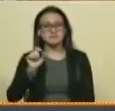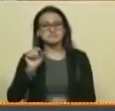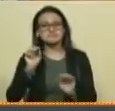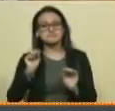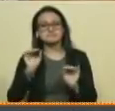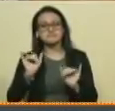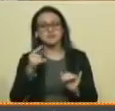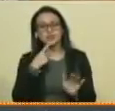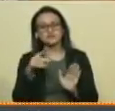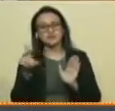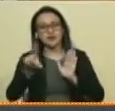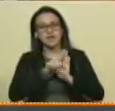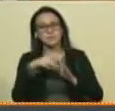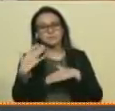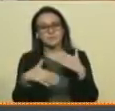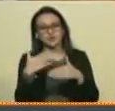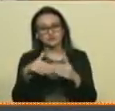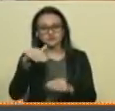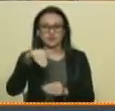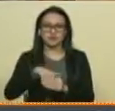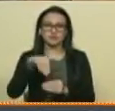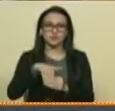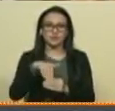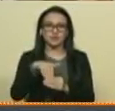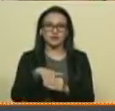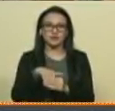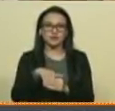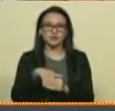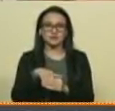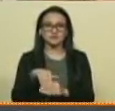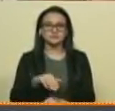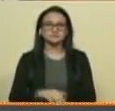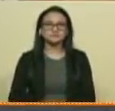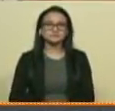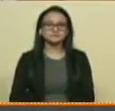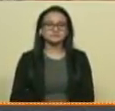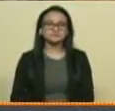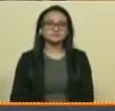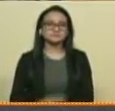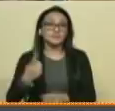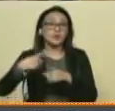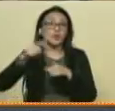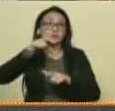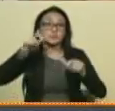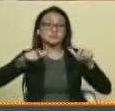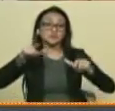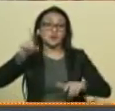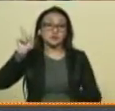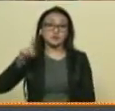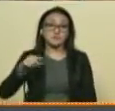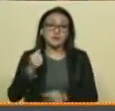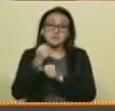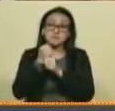Ley Orgánica de Procesos Electorales. Y al igual que él, bueno, otros candidatos, estaremos nosotros a la